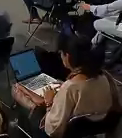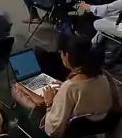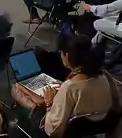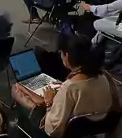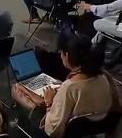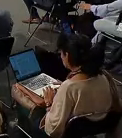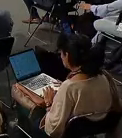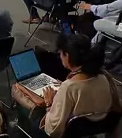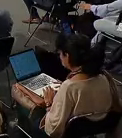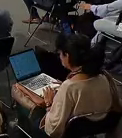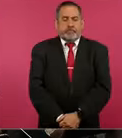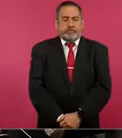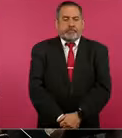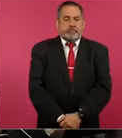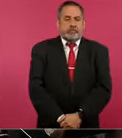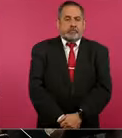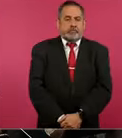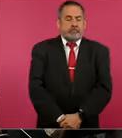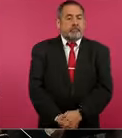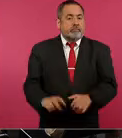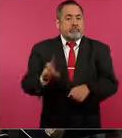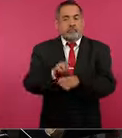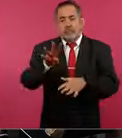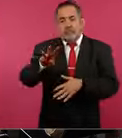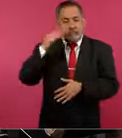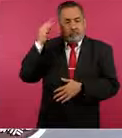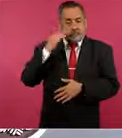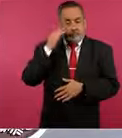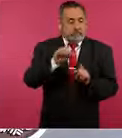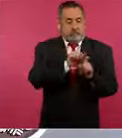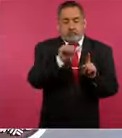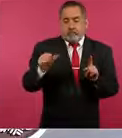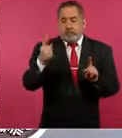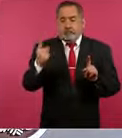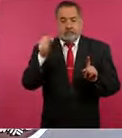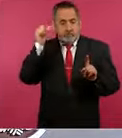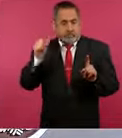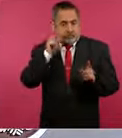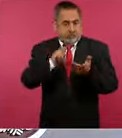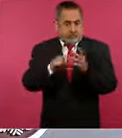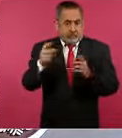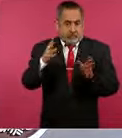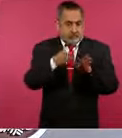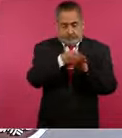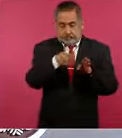19 de marzo de 2022 al 1 de abril del 2024,